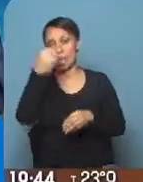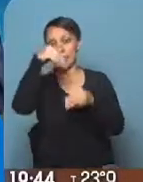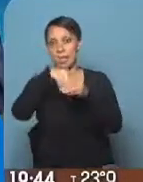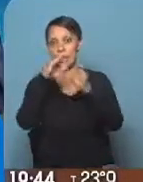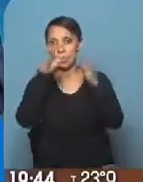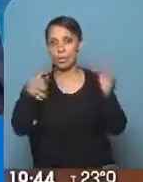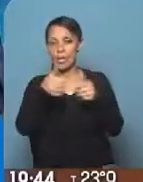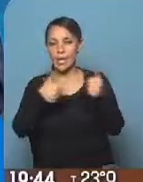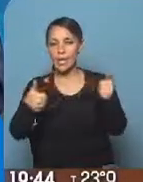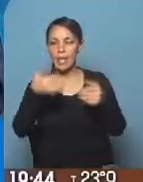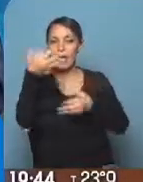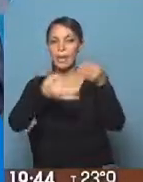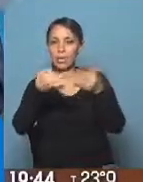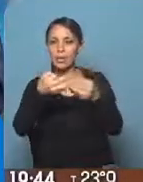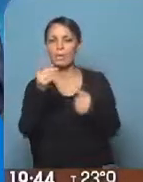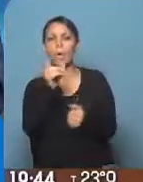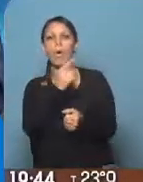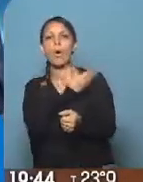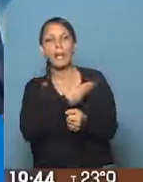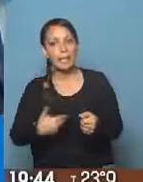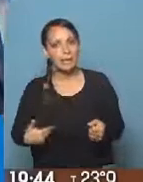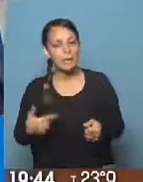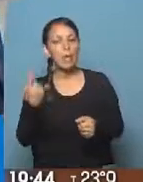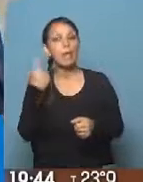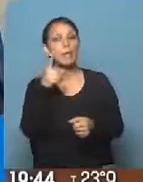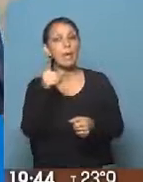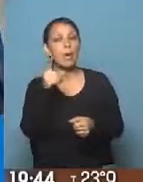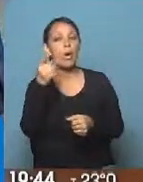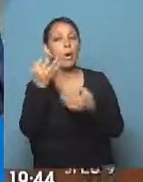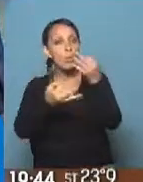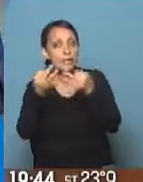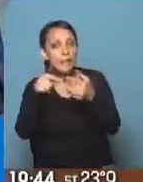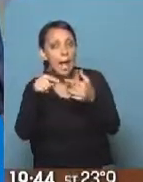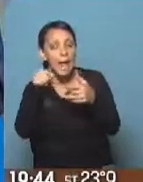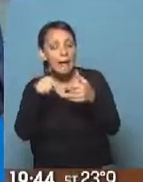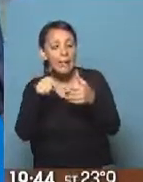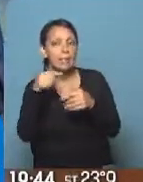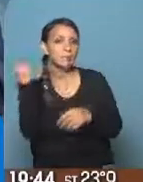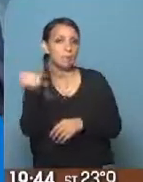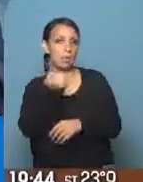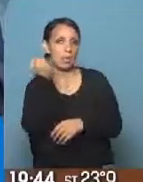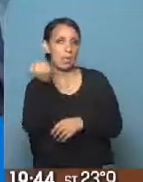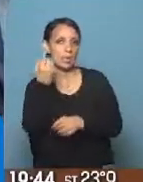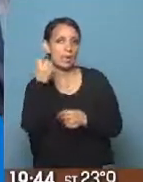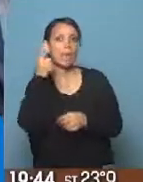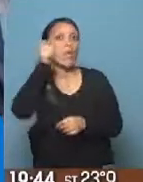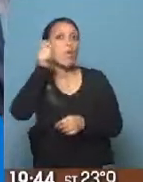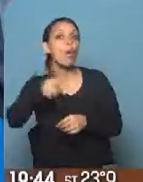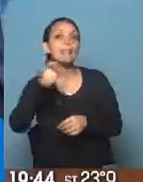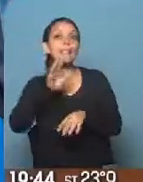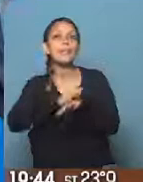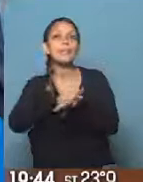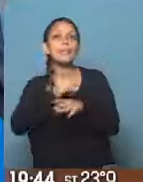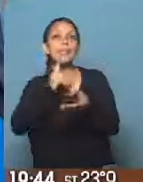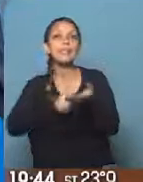legislativo pero yo remarcaba ayer que me parece especialmente importante judicial con tantos jueces que han liberado a personas detenidas por